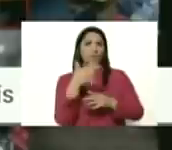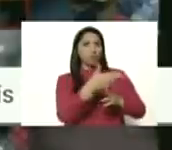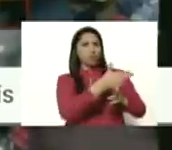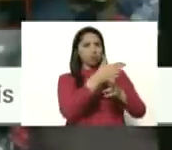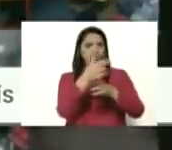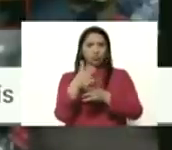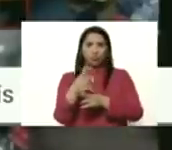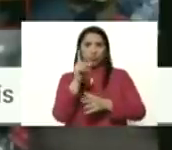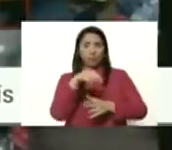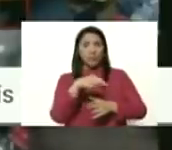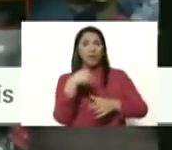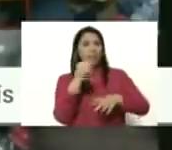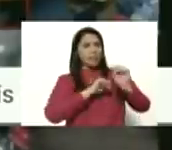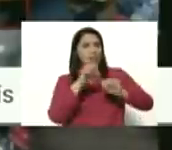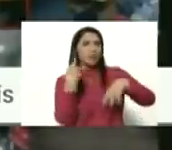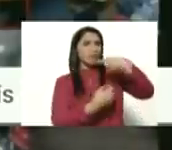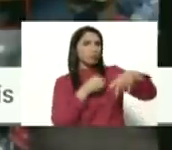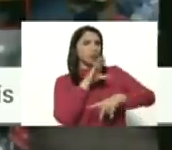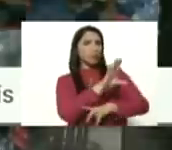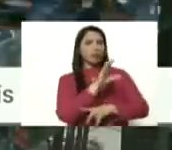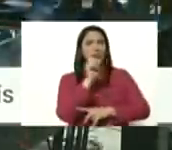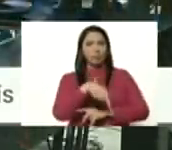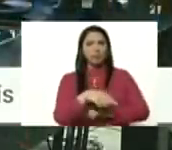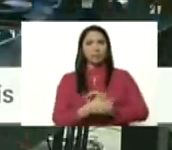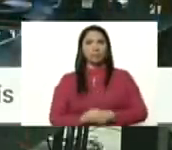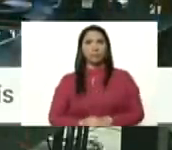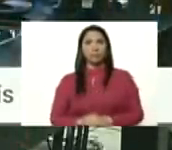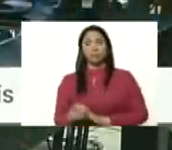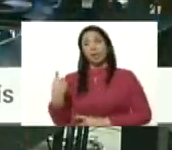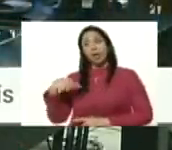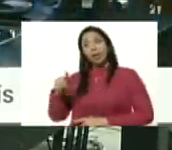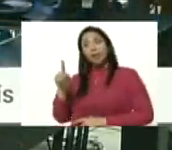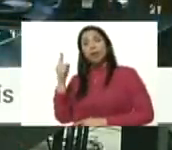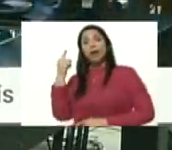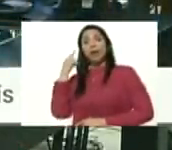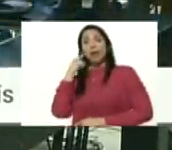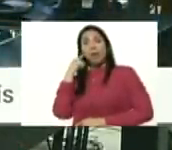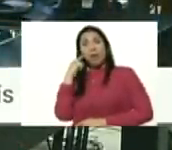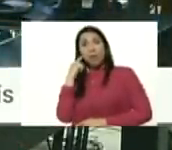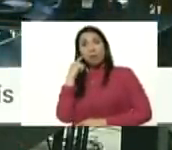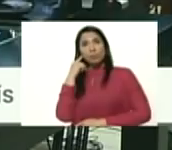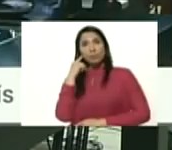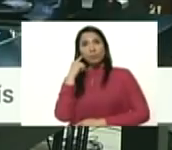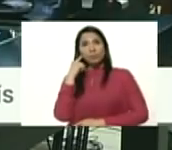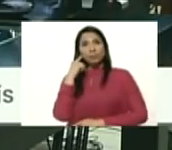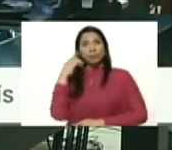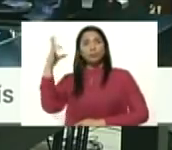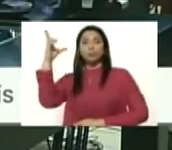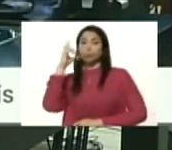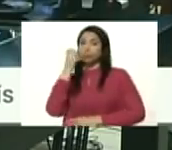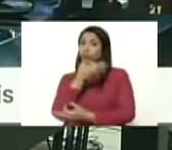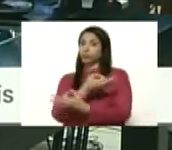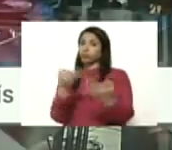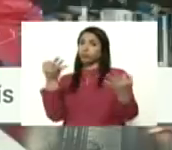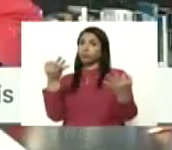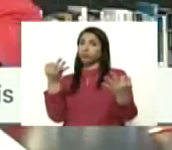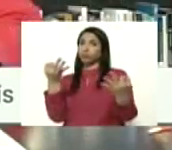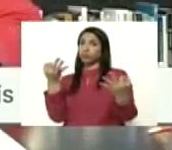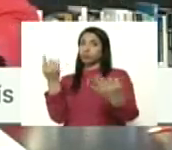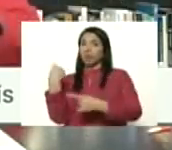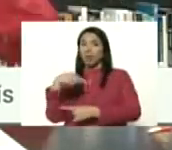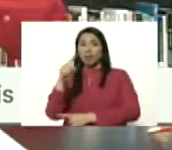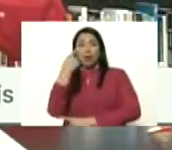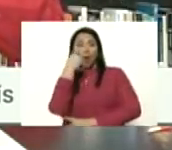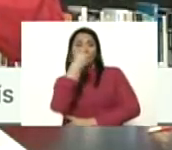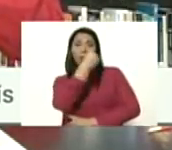defender la revolución y defender nuestra patria. Al que tenga oídos, que oiga bien. Que tenga